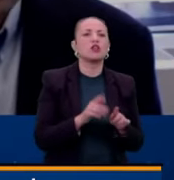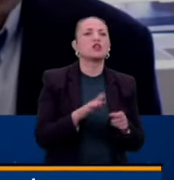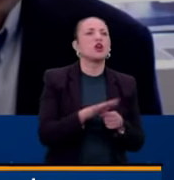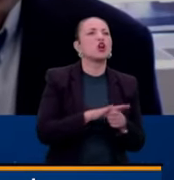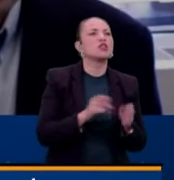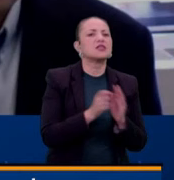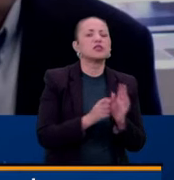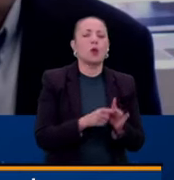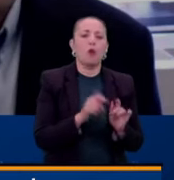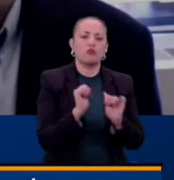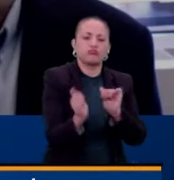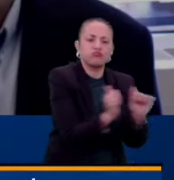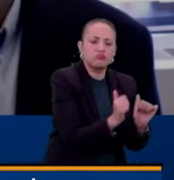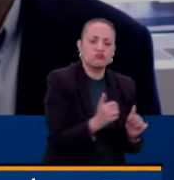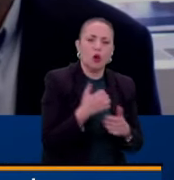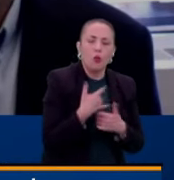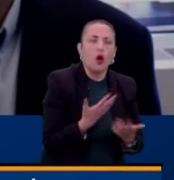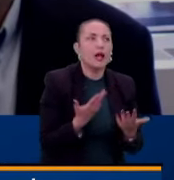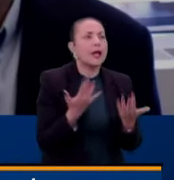también